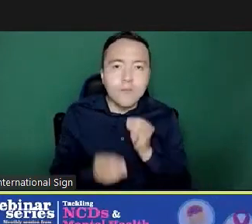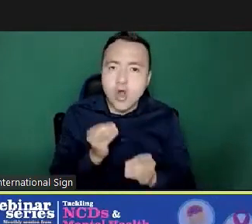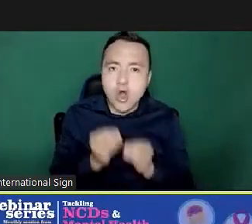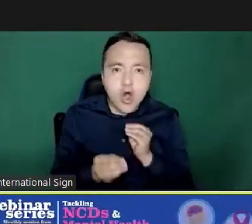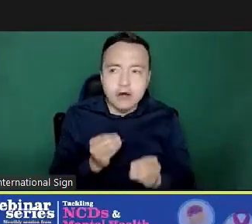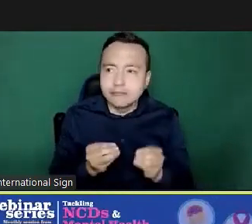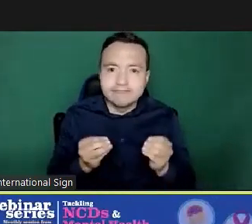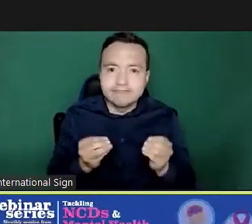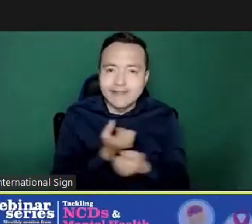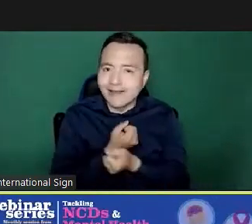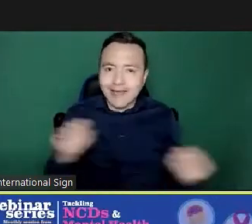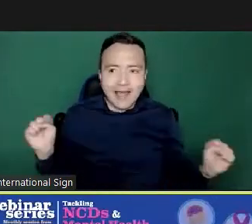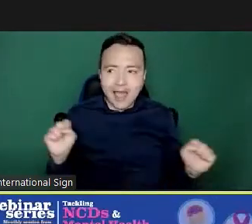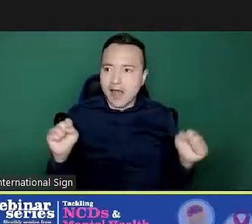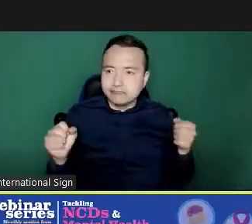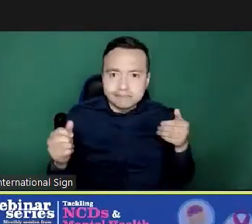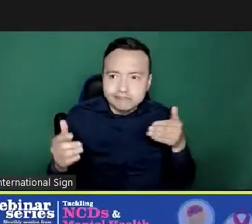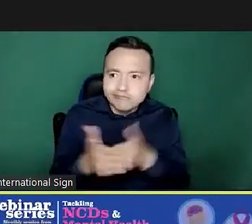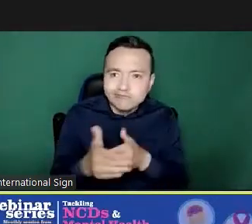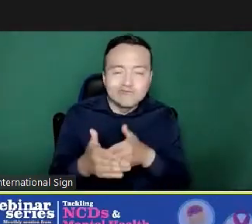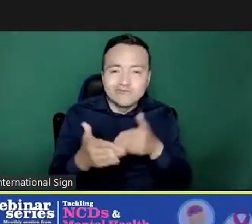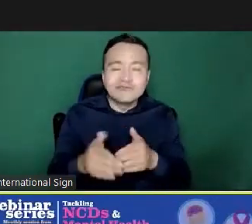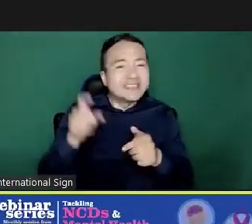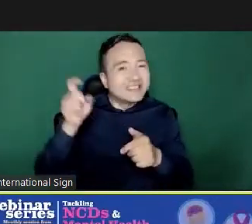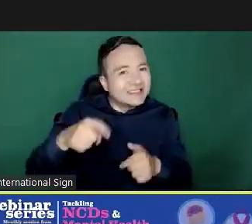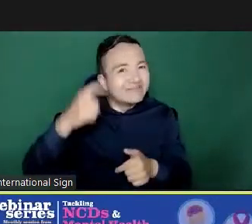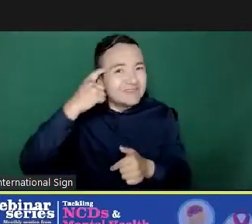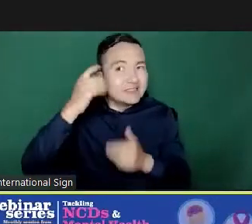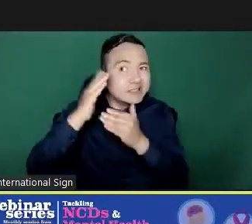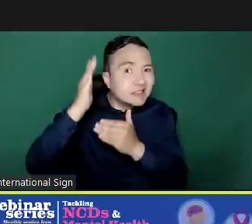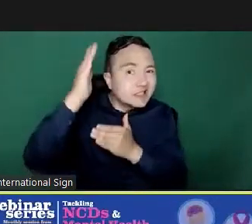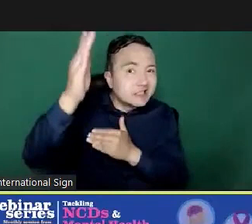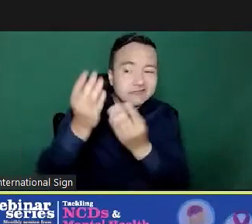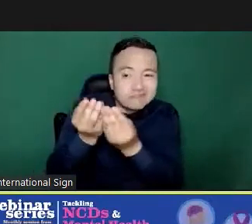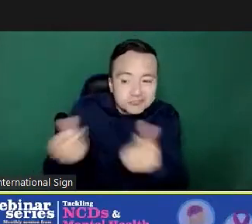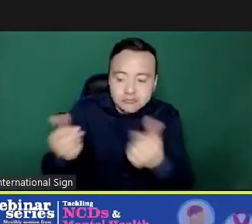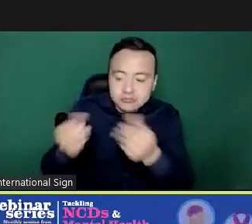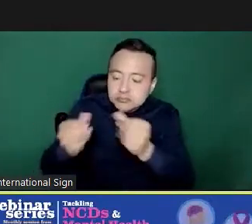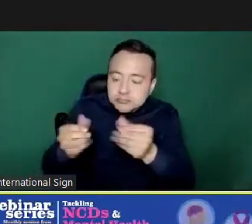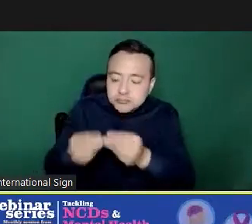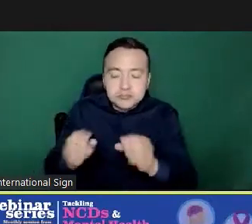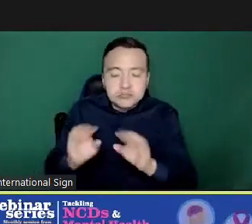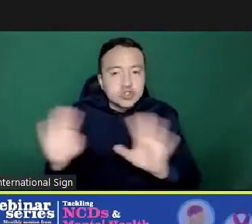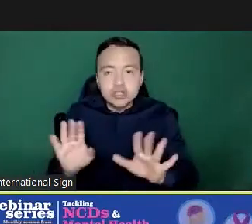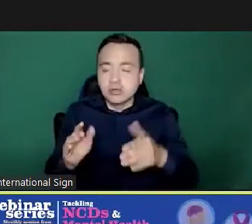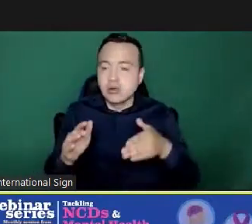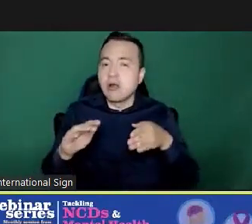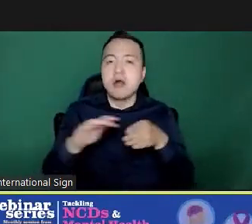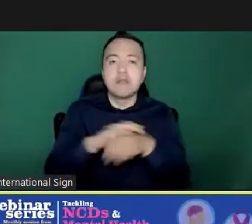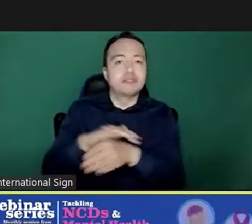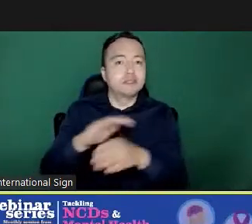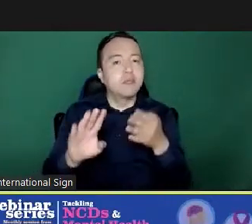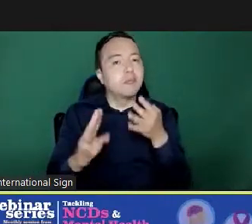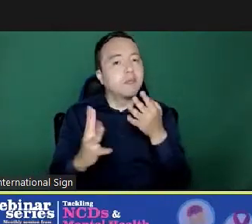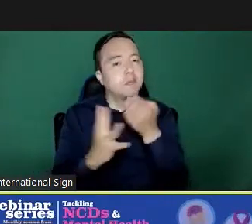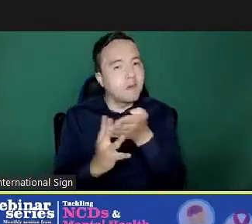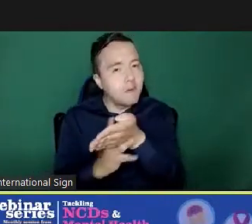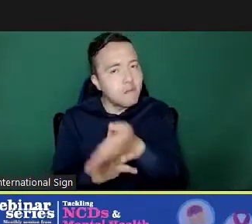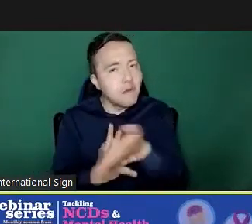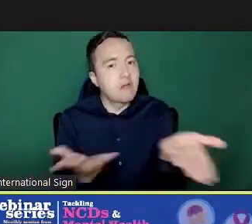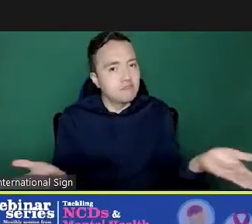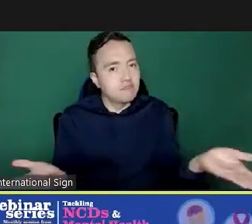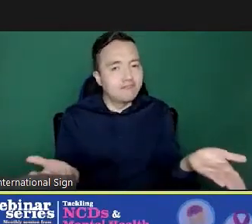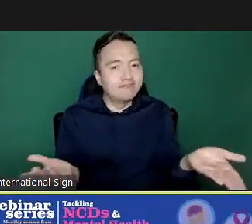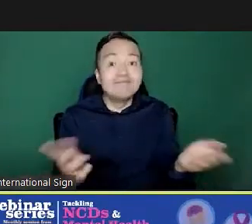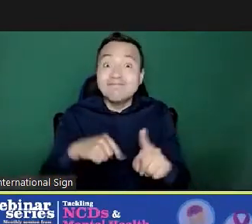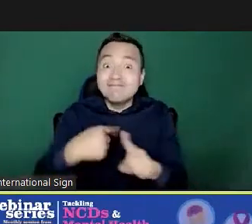eliminar estas barreras estructurales en el futuro, y además el conocimiento es ideal. La gente tiene que estar empoderada